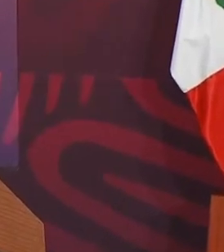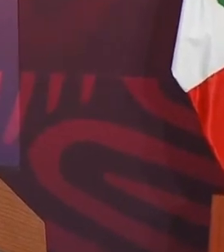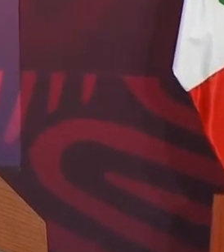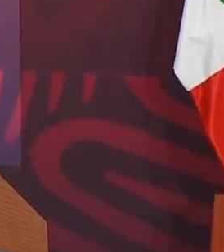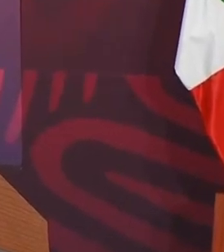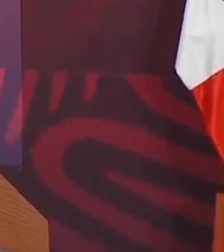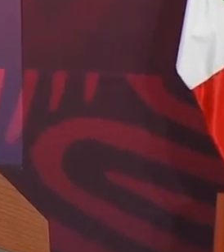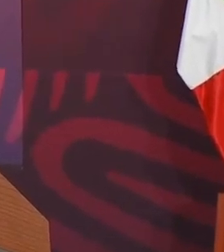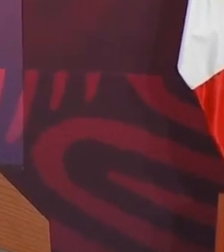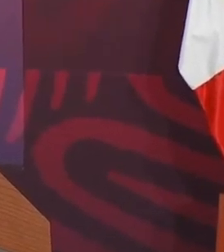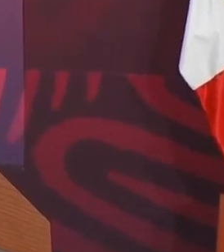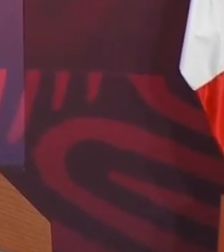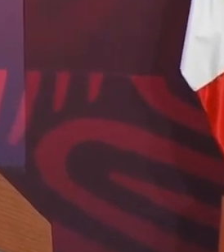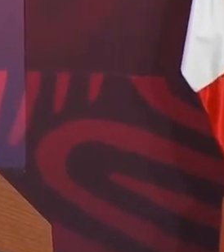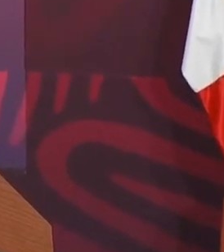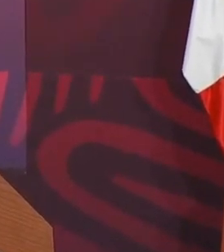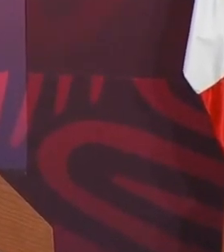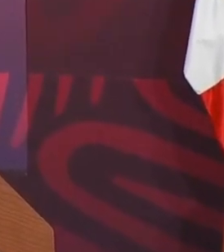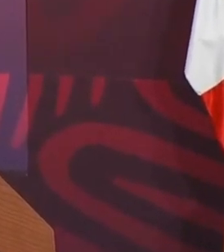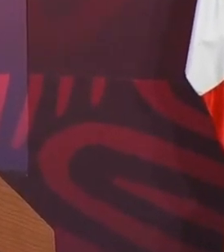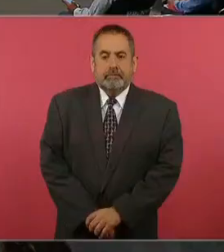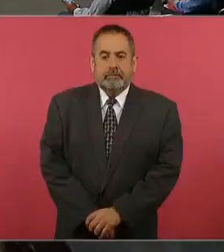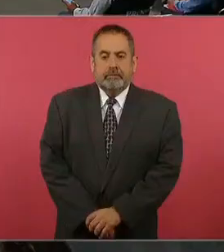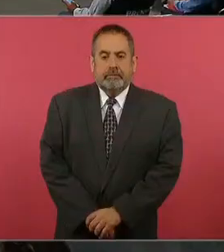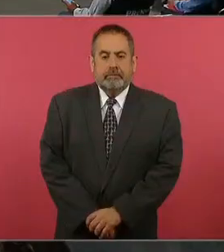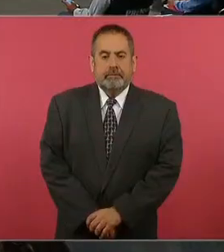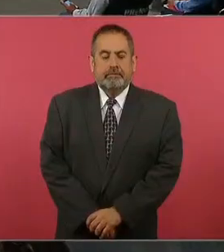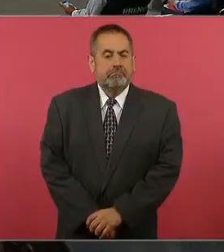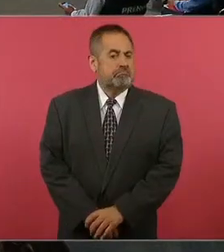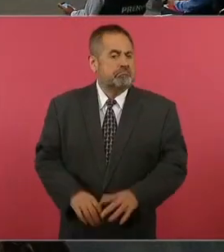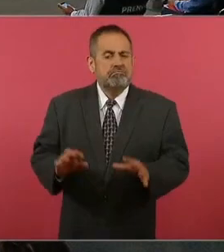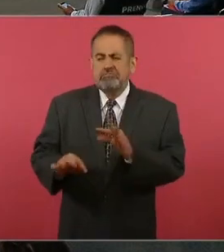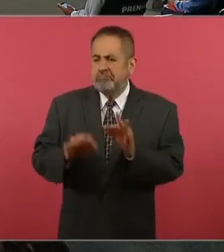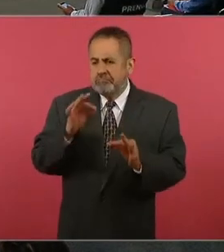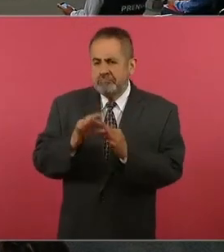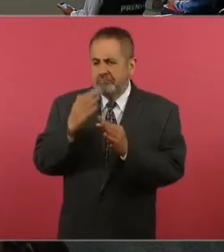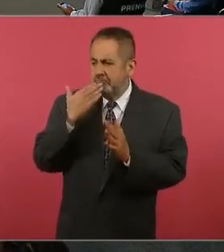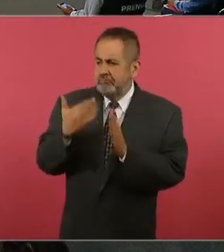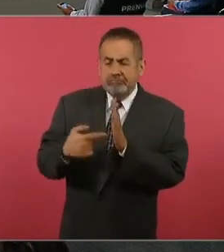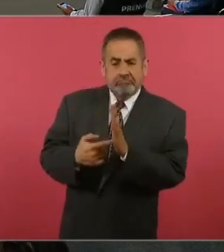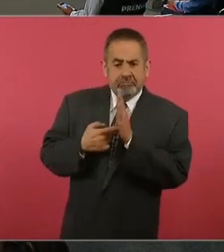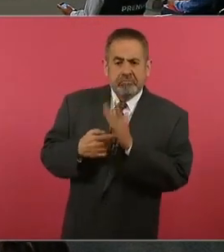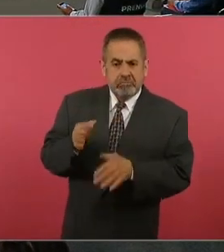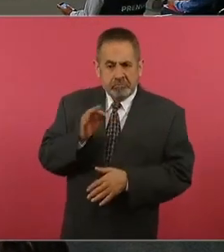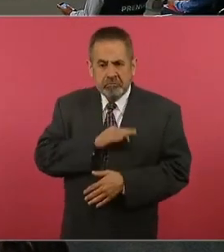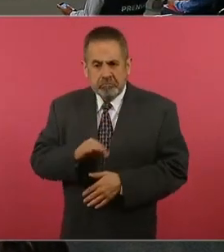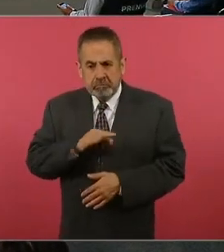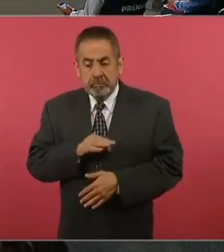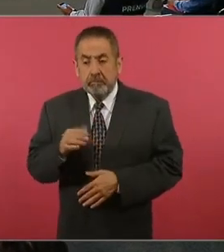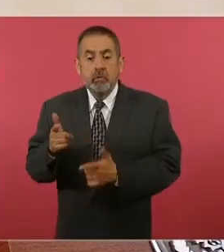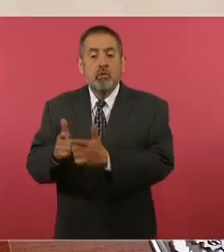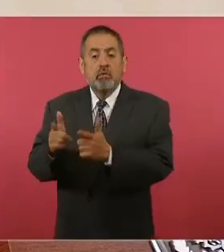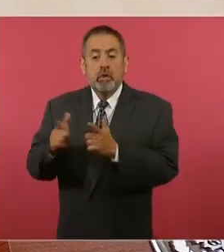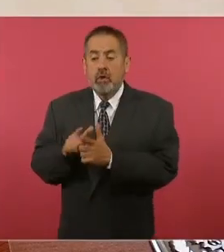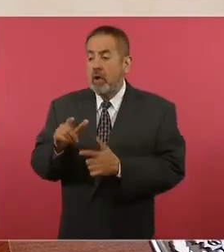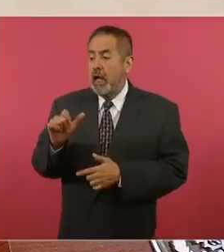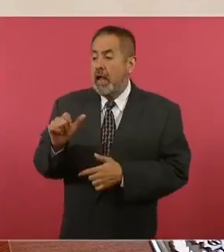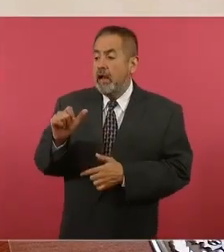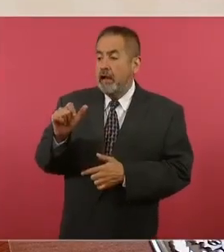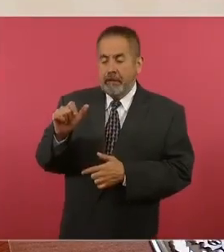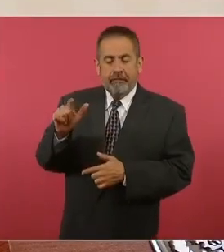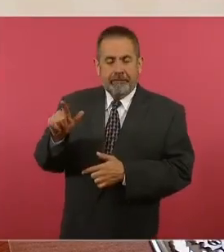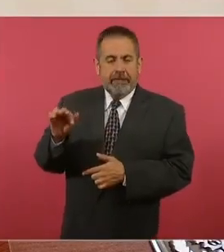viendo es una cosa ejemplar, el que el gobierno de Alfredo del Mazo